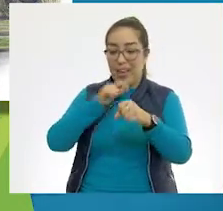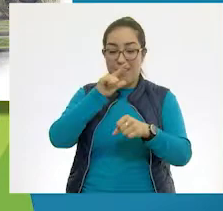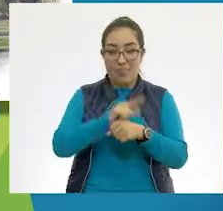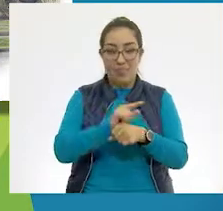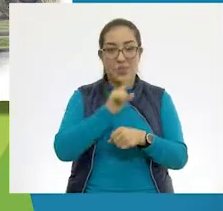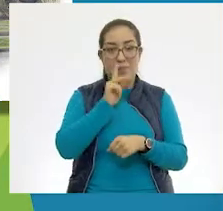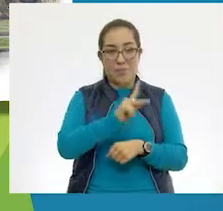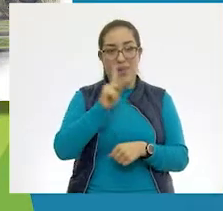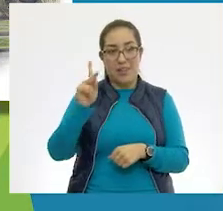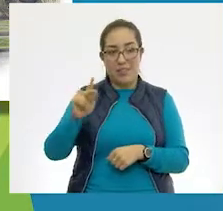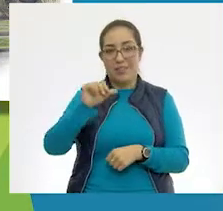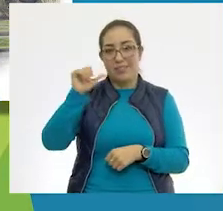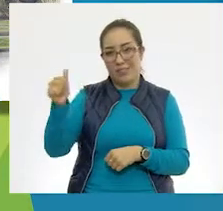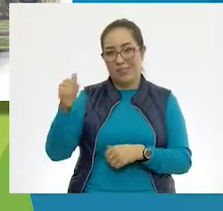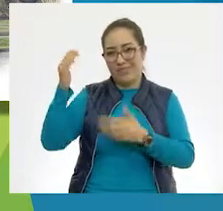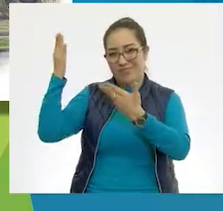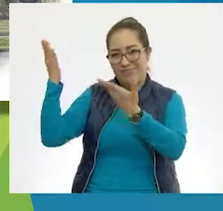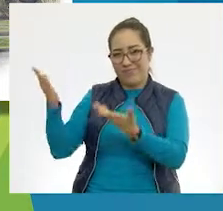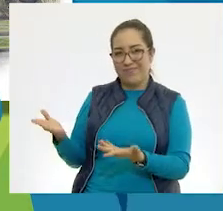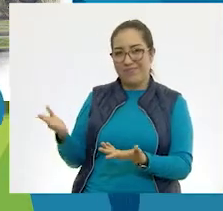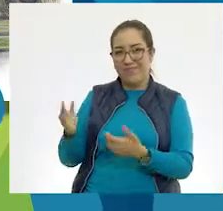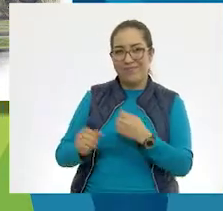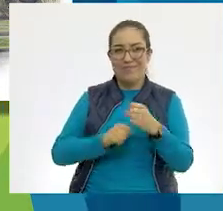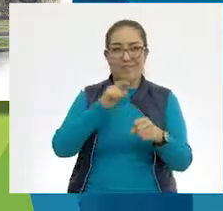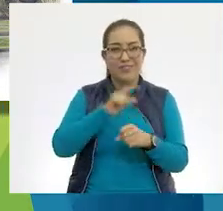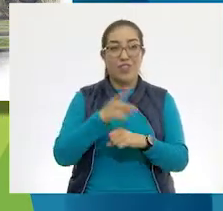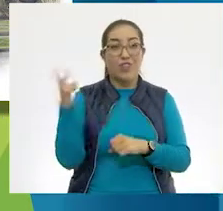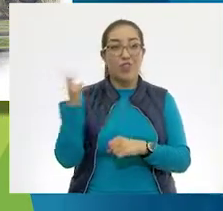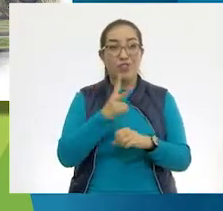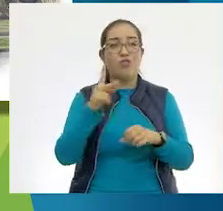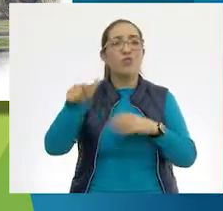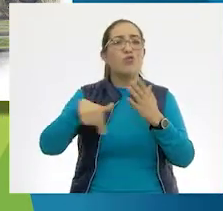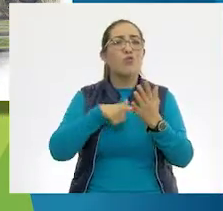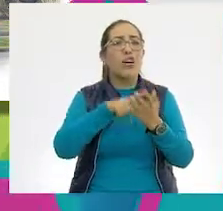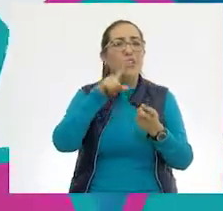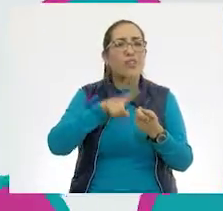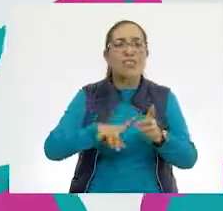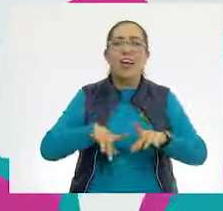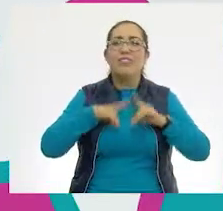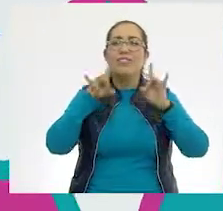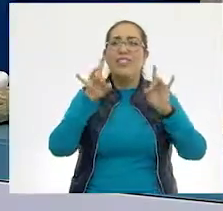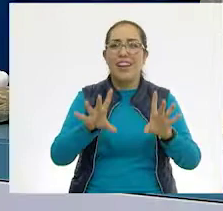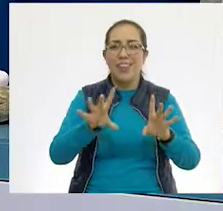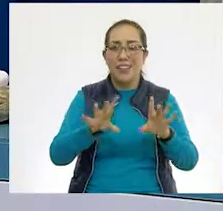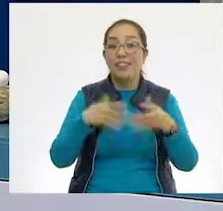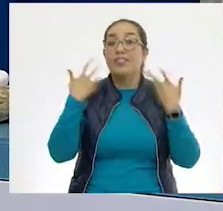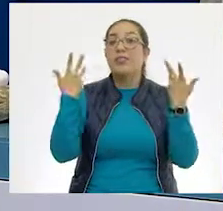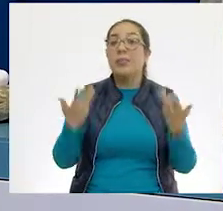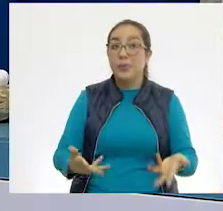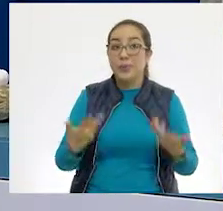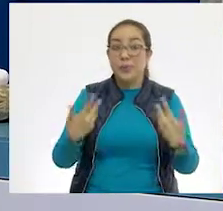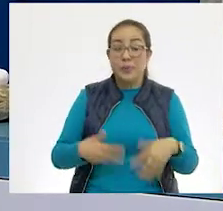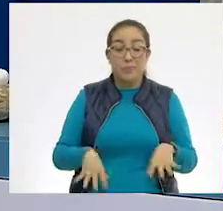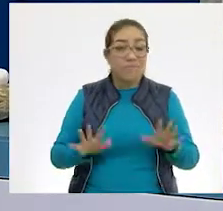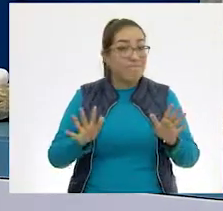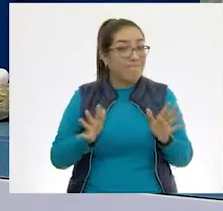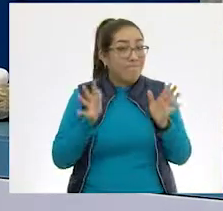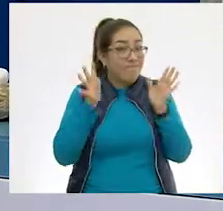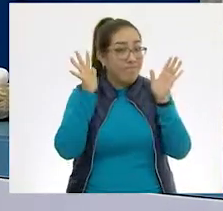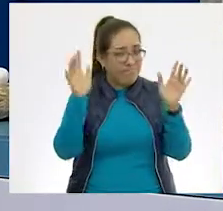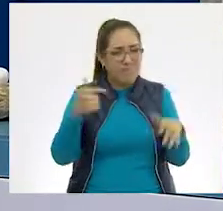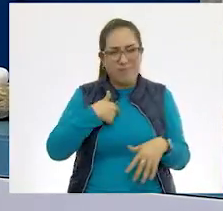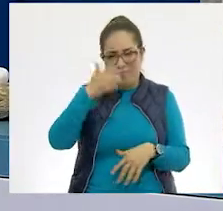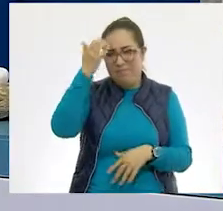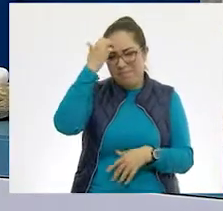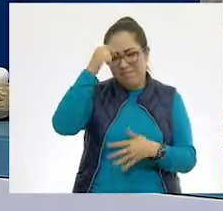pariente el equidna, ambos de Australia. No, pues ahora sí me sorprendió muchísimo. Digo, aunque ya